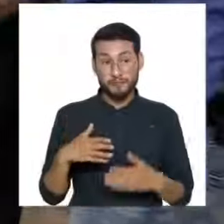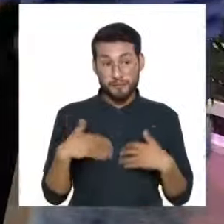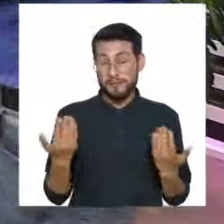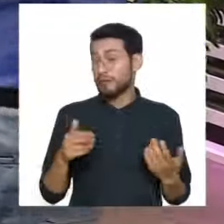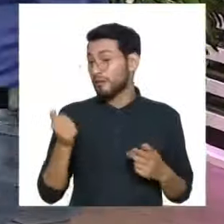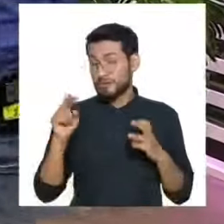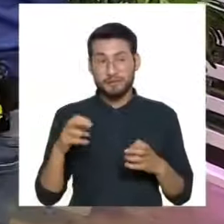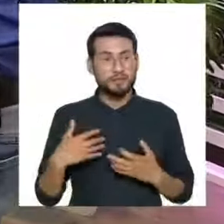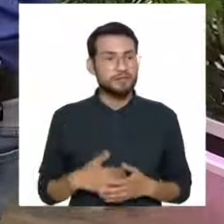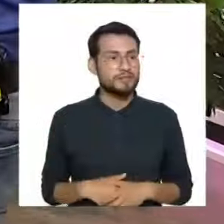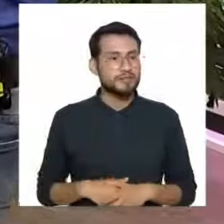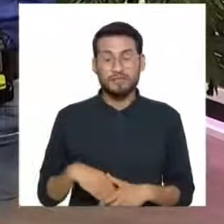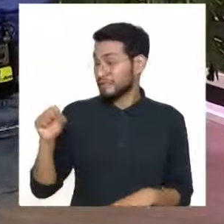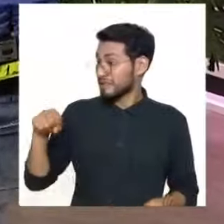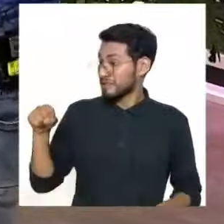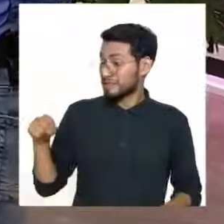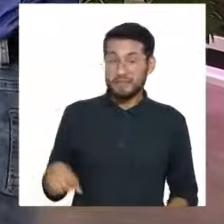van a